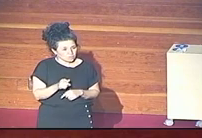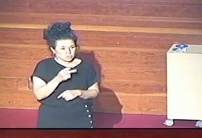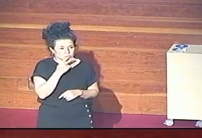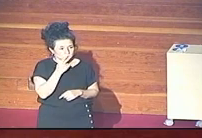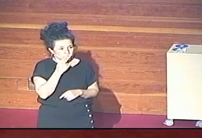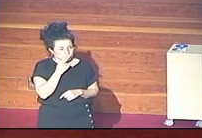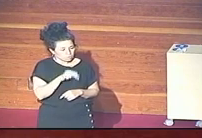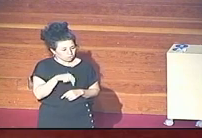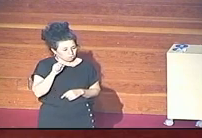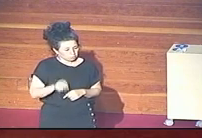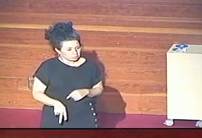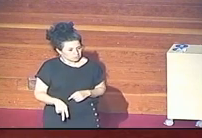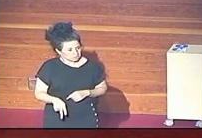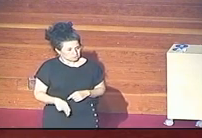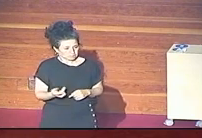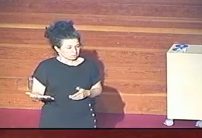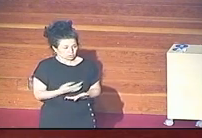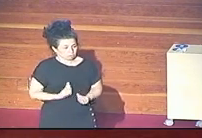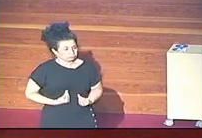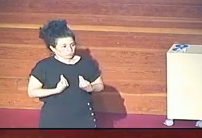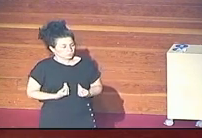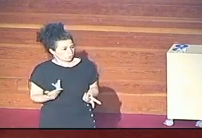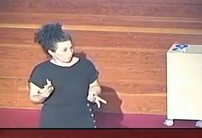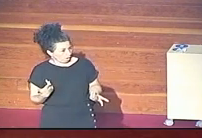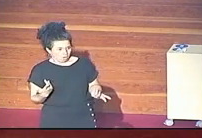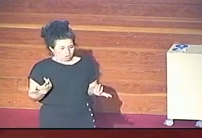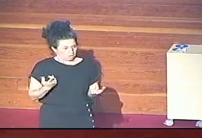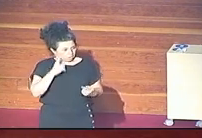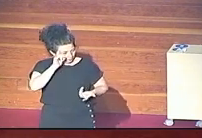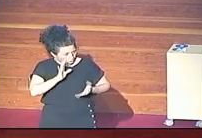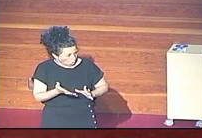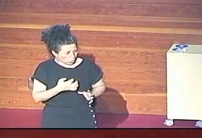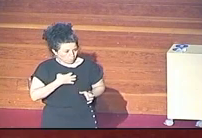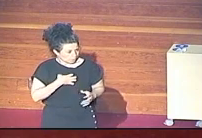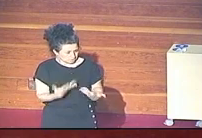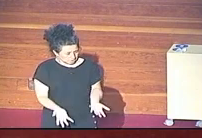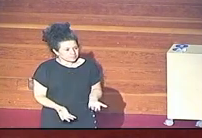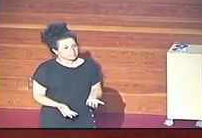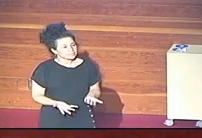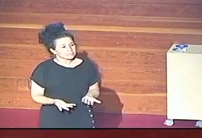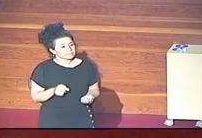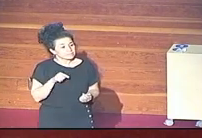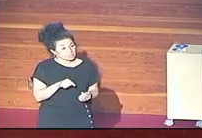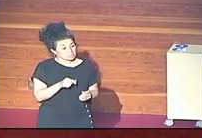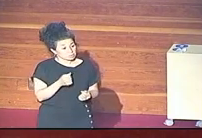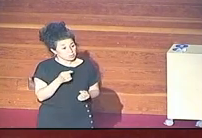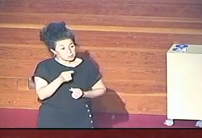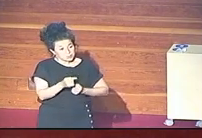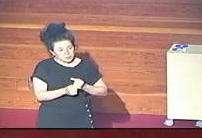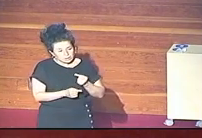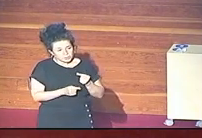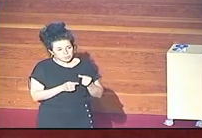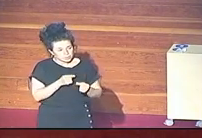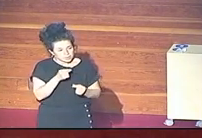todos saltaríamos de la butaca que diríamos qué barbaridad esto que ha hecho no no puede ser no bueno pues con esos gestos yo creo que